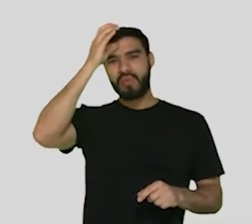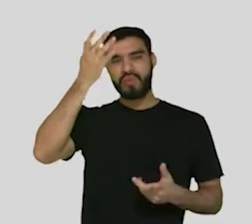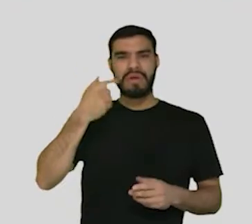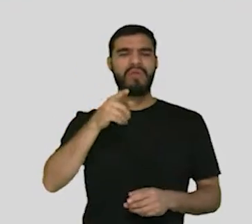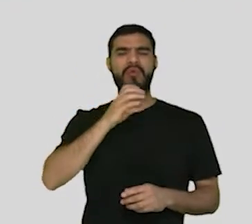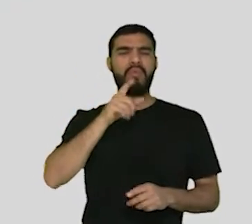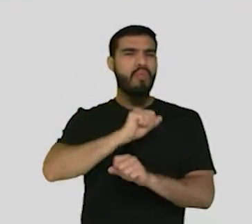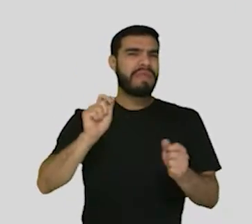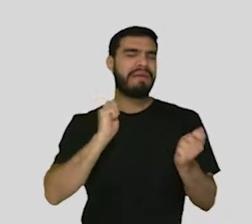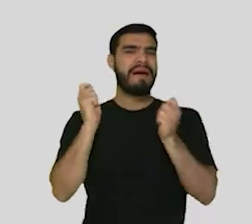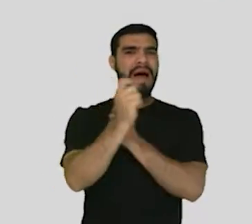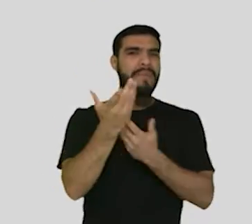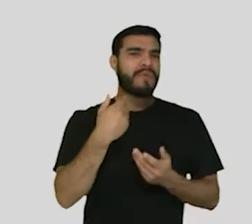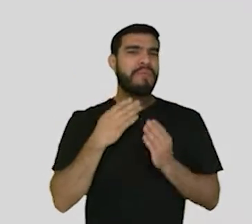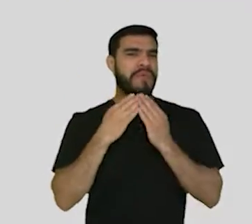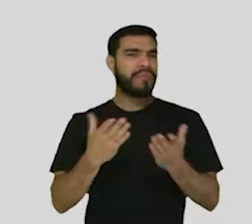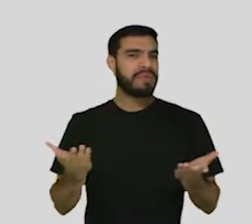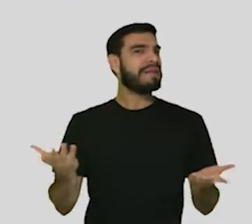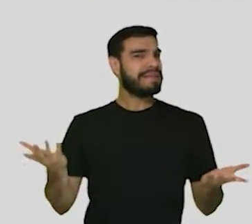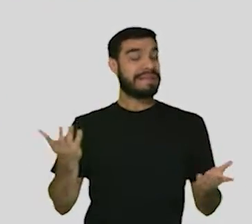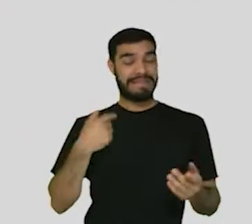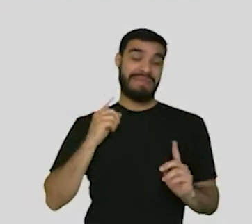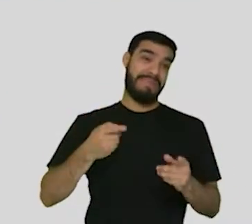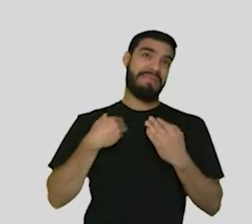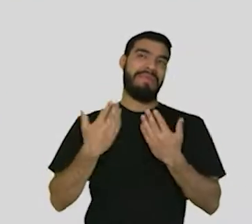te coyo pupe, jaro ye cuauca catuete.